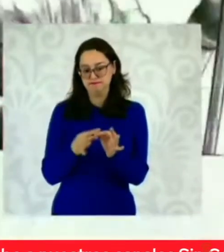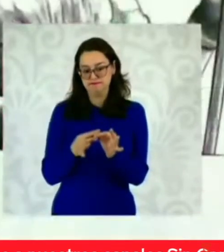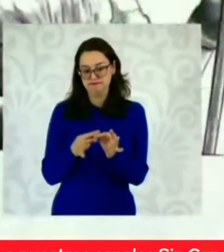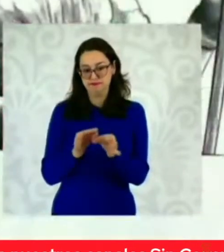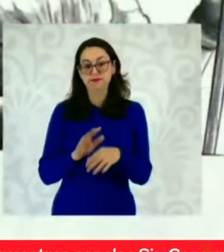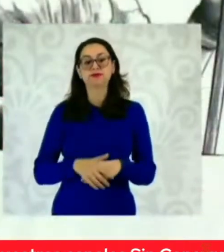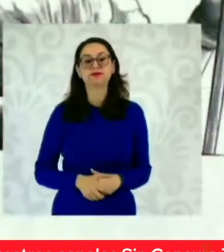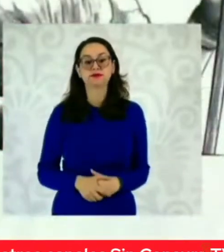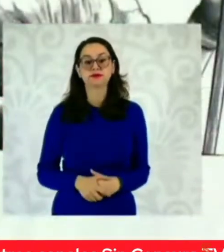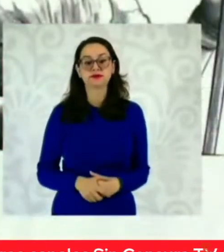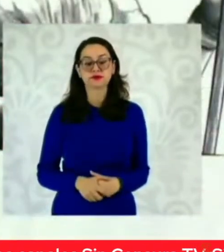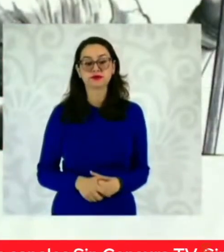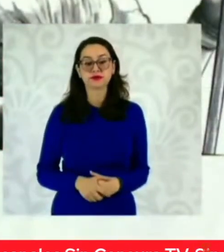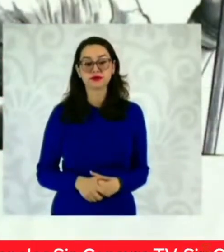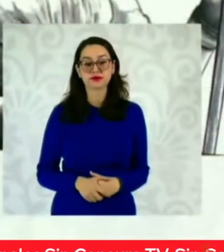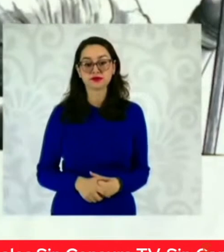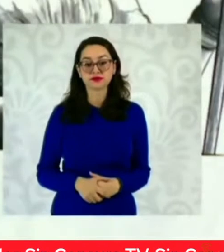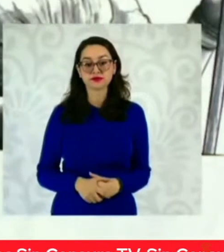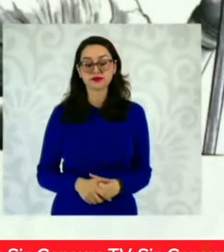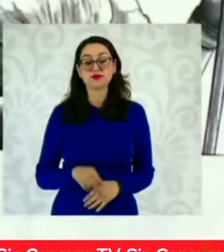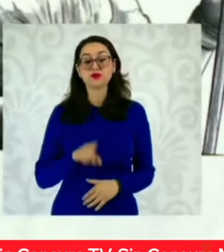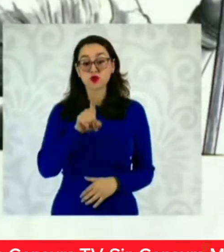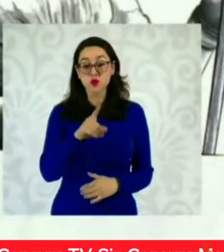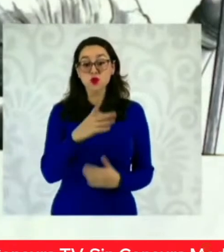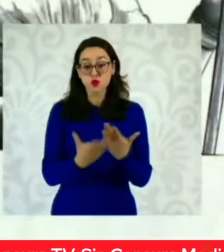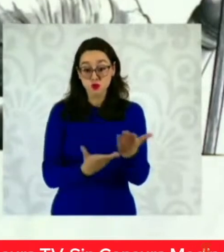Ahora, retomo tu propuesta.